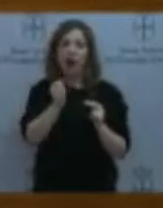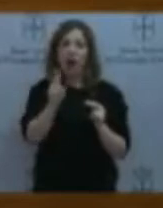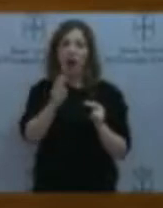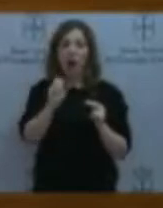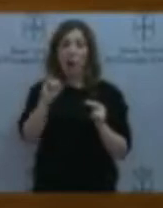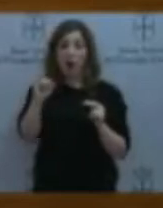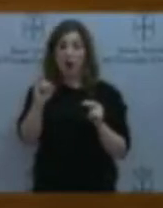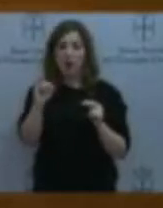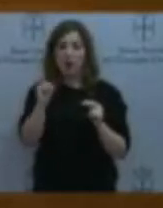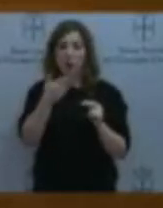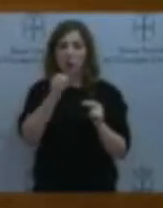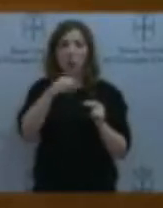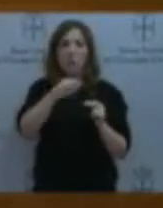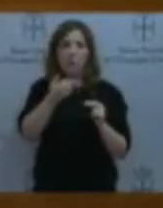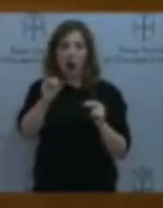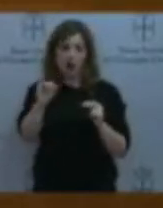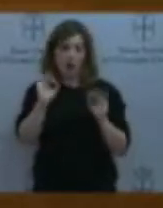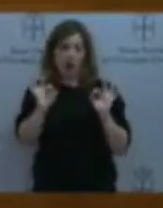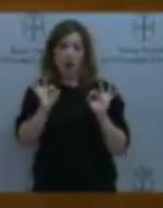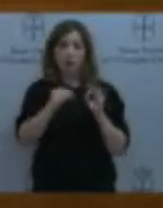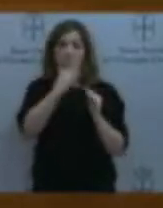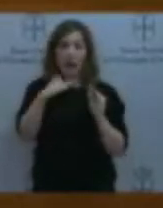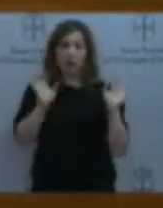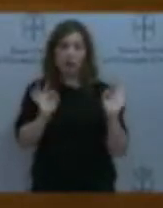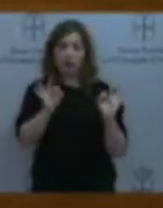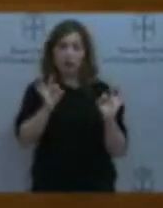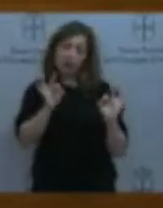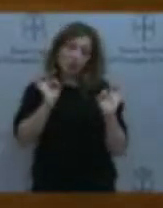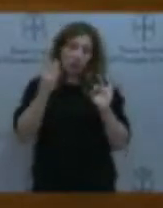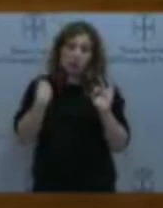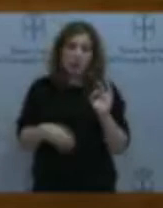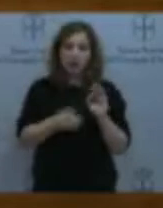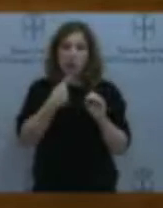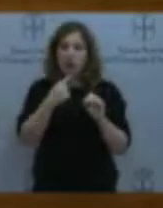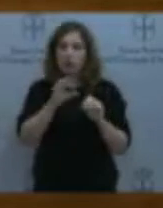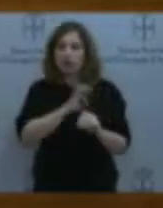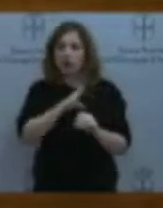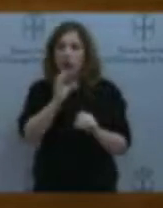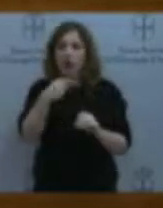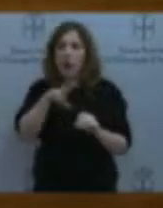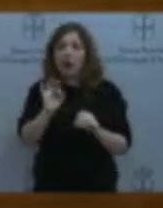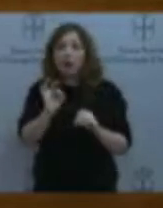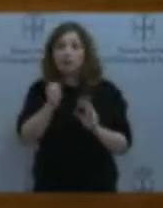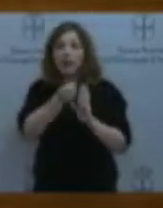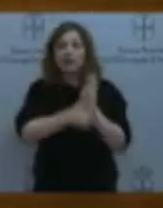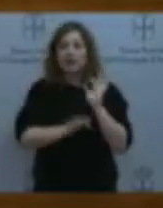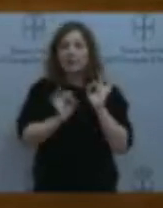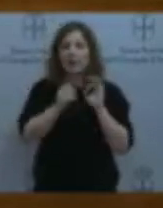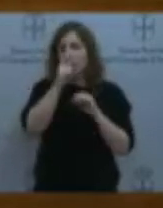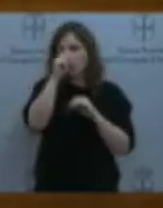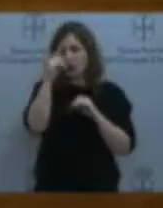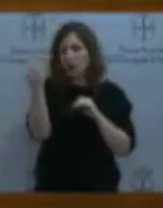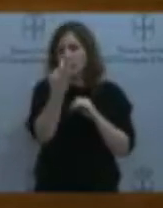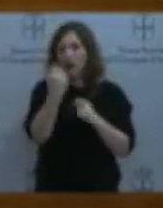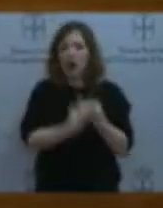que a veces yo me monto en mi piso, pues ahora ya suena distinto gracias a que esté el señor Cano en esa lista y nos recuerda que algunos